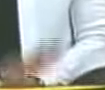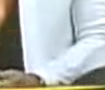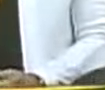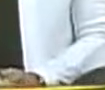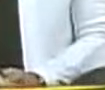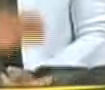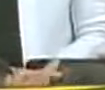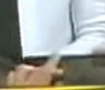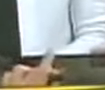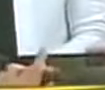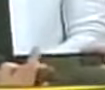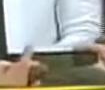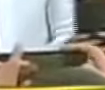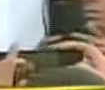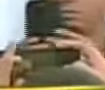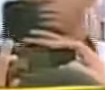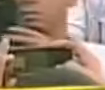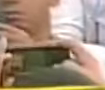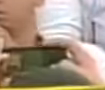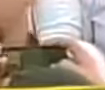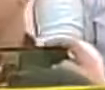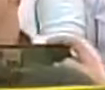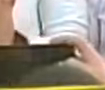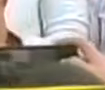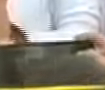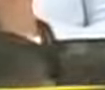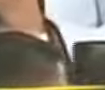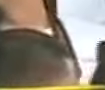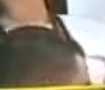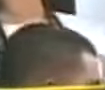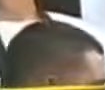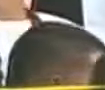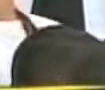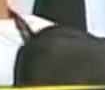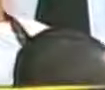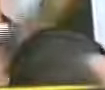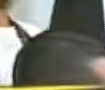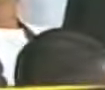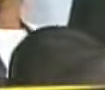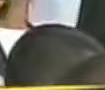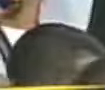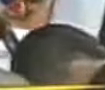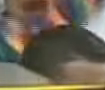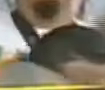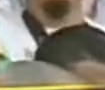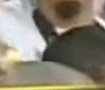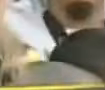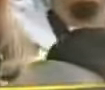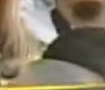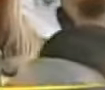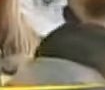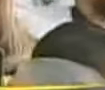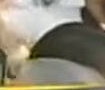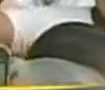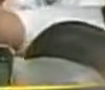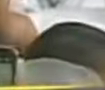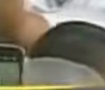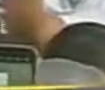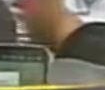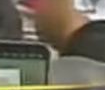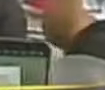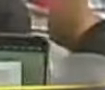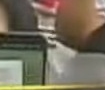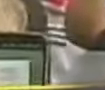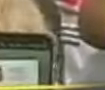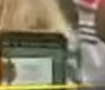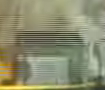territorial, sociopolítica, ecología y geopolítica. En ese contexto también los sectores